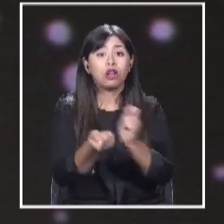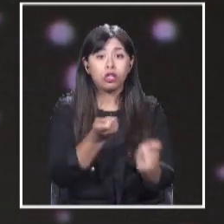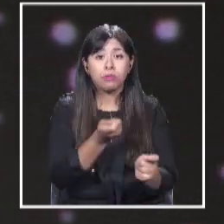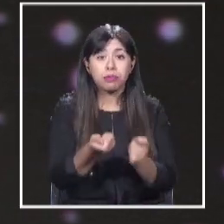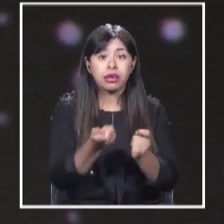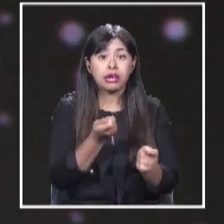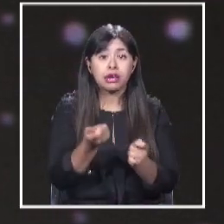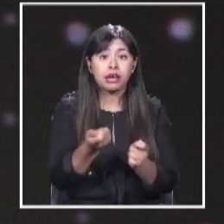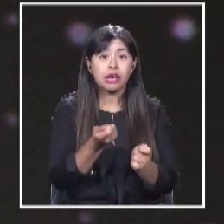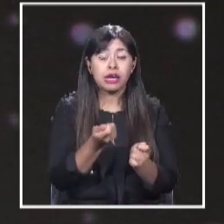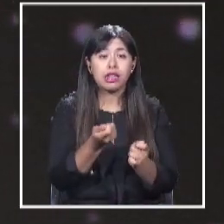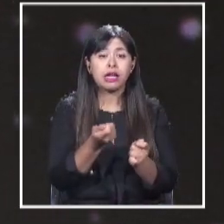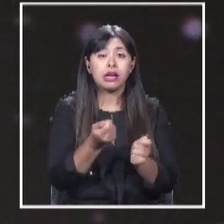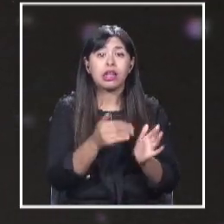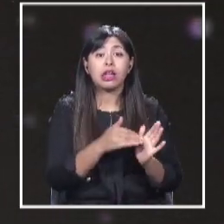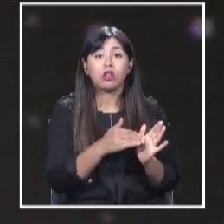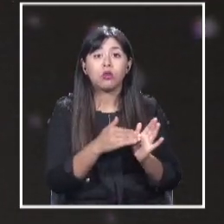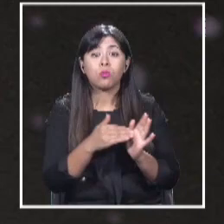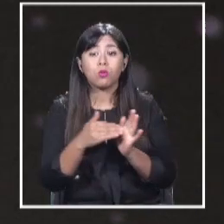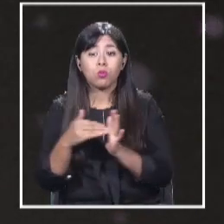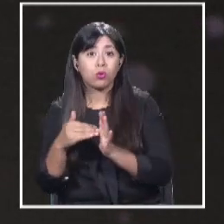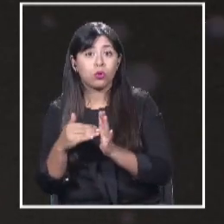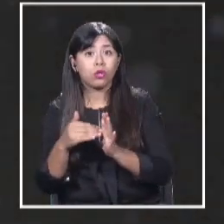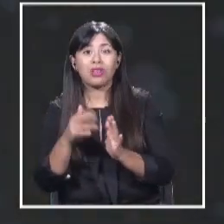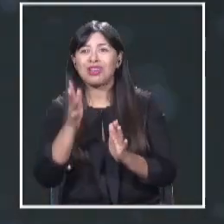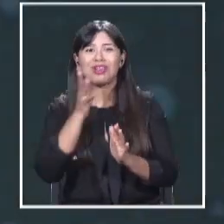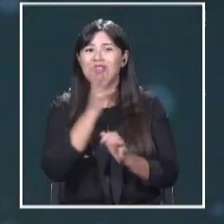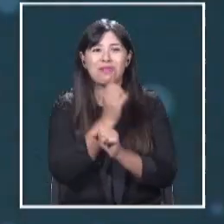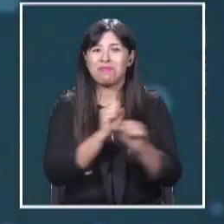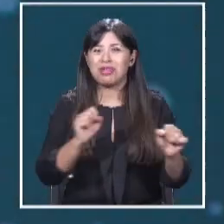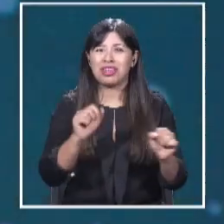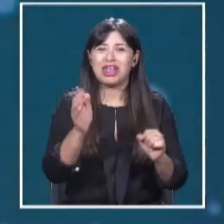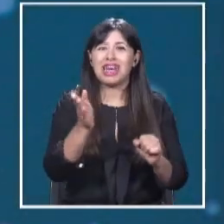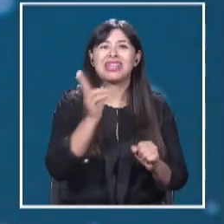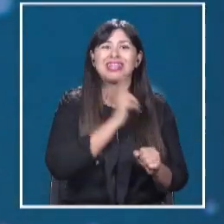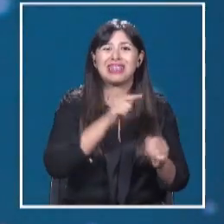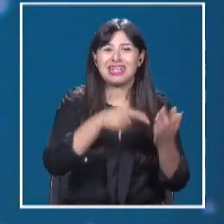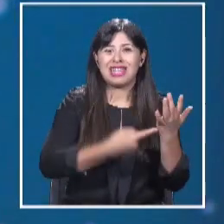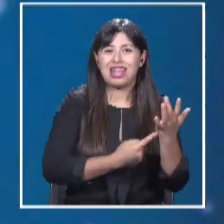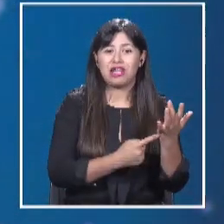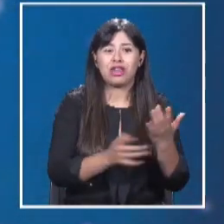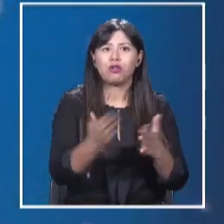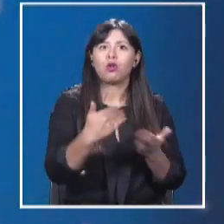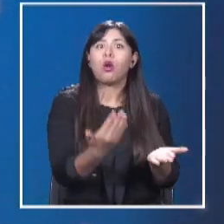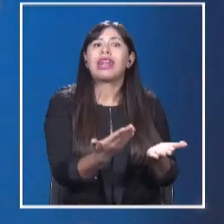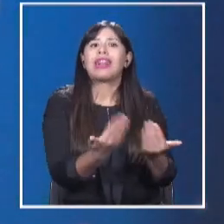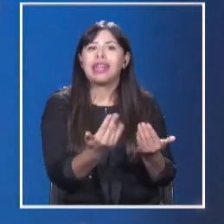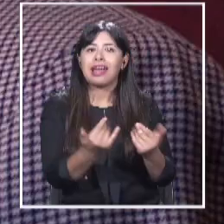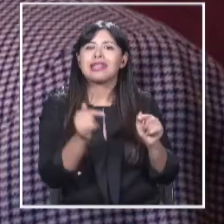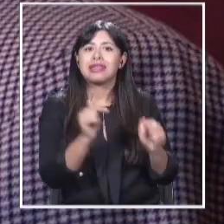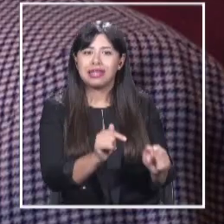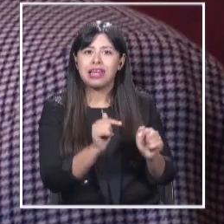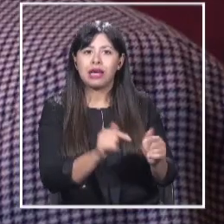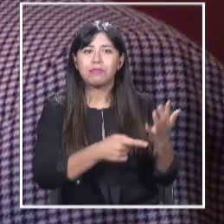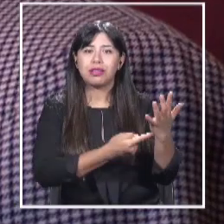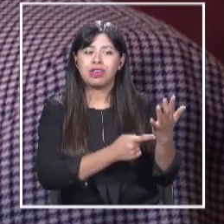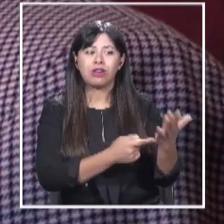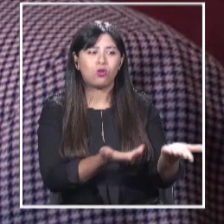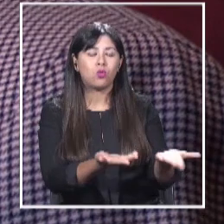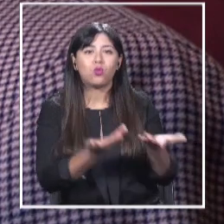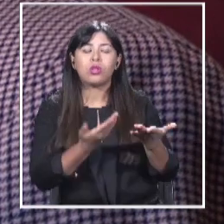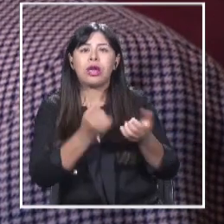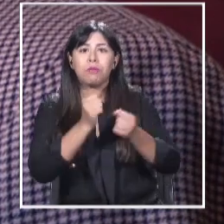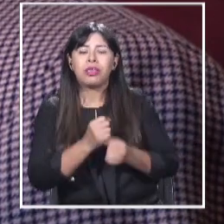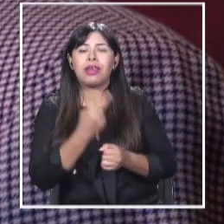se sostendría sin esa tecnología. Hemos desarrollado una relación de dependencia y con esa tecnología hemos transformado